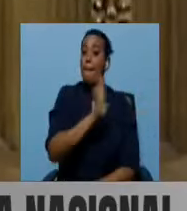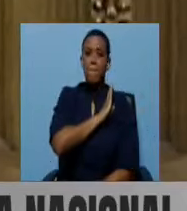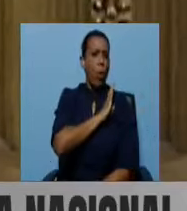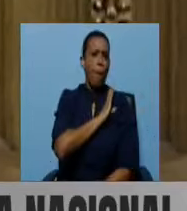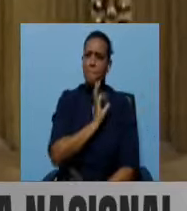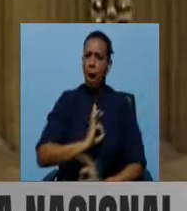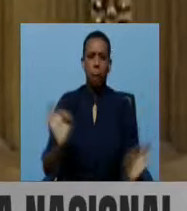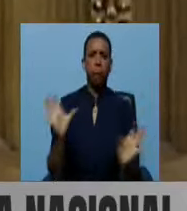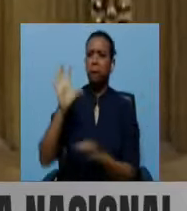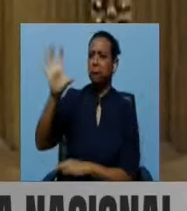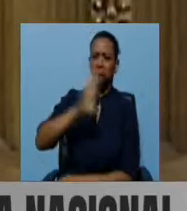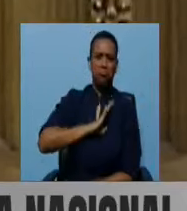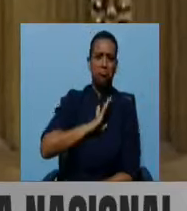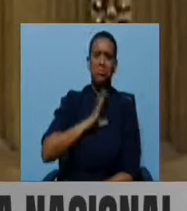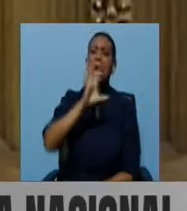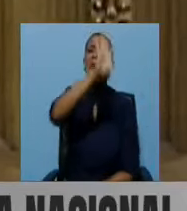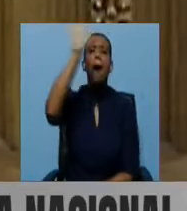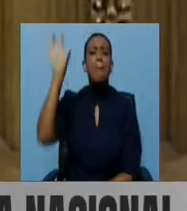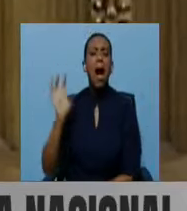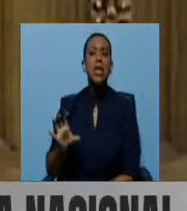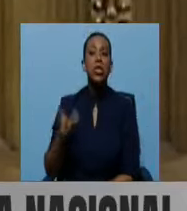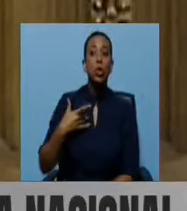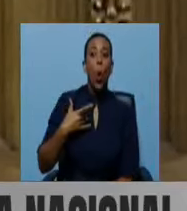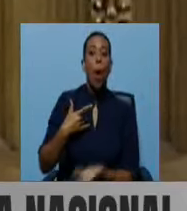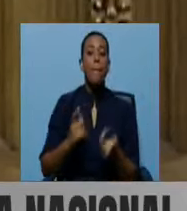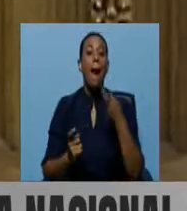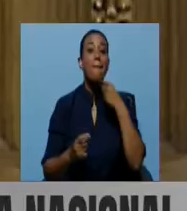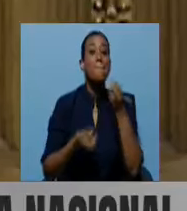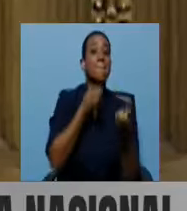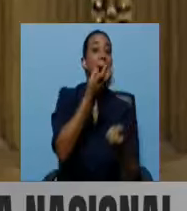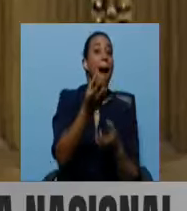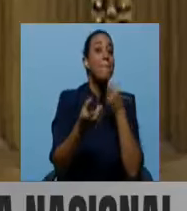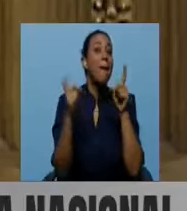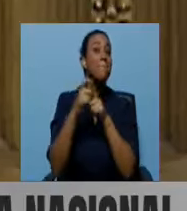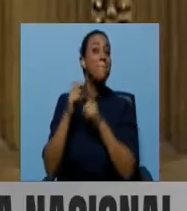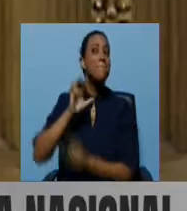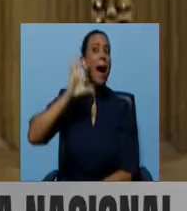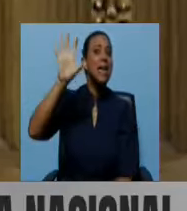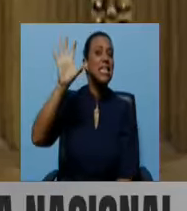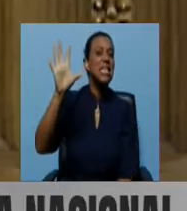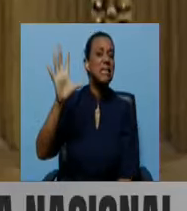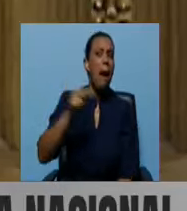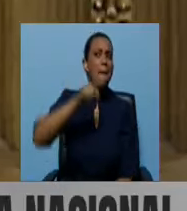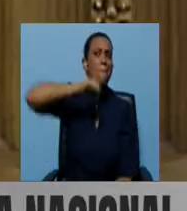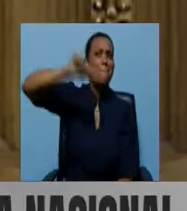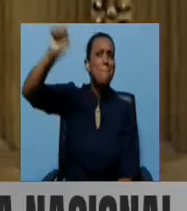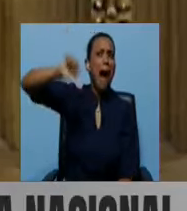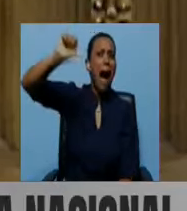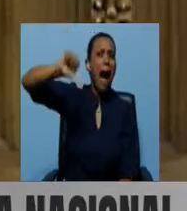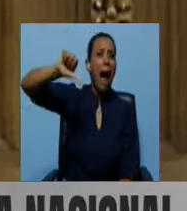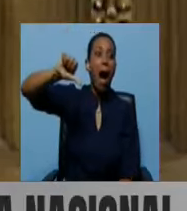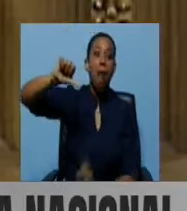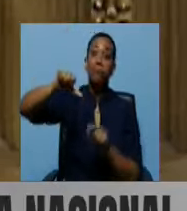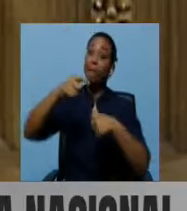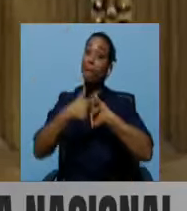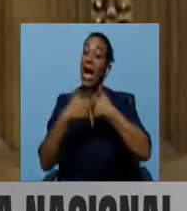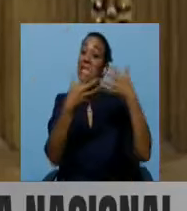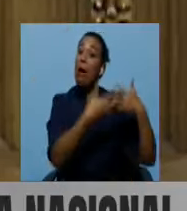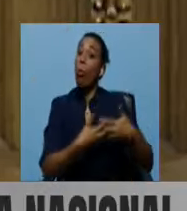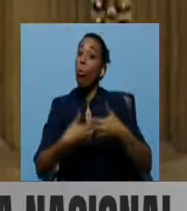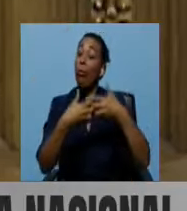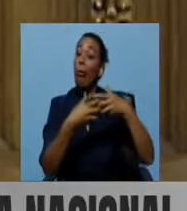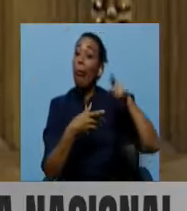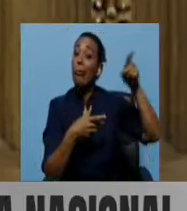típica de cada país, y mientras tanto dice países que nos caen mal. Entonces tocamos Estados